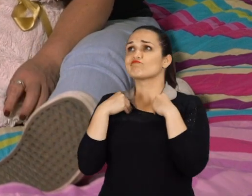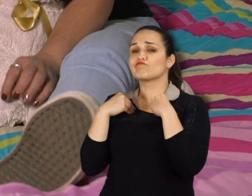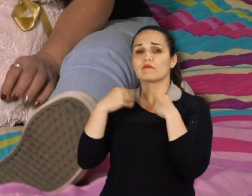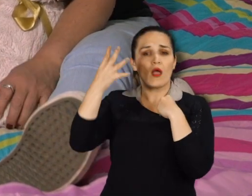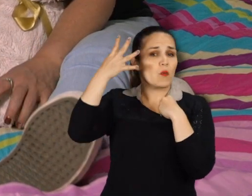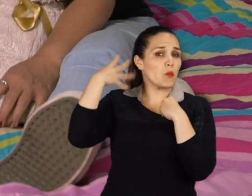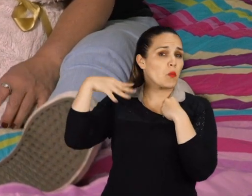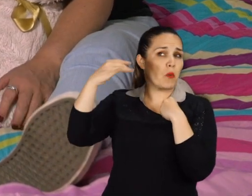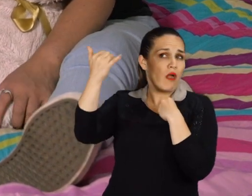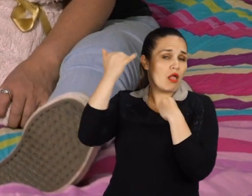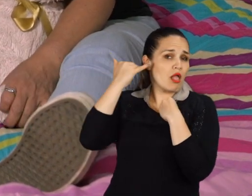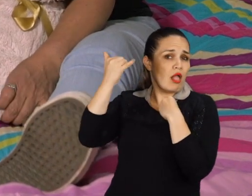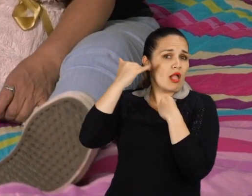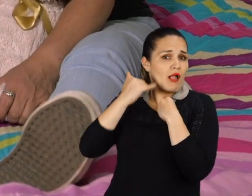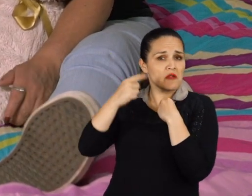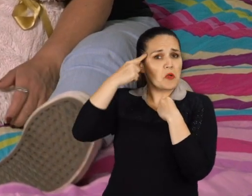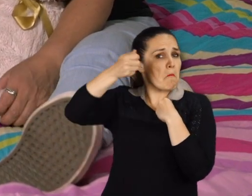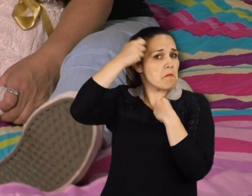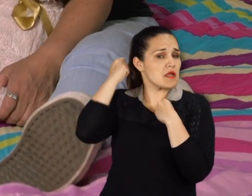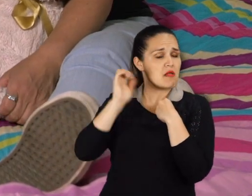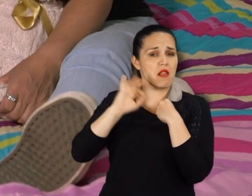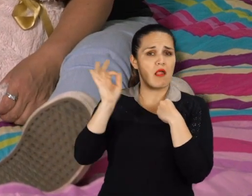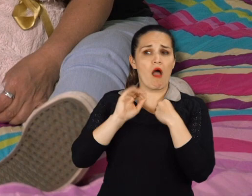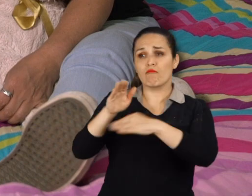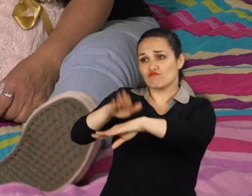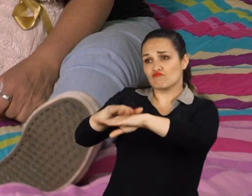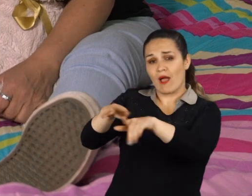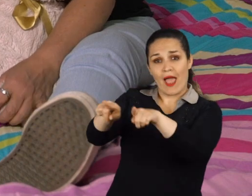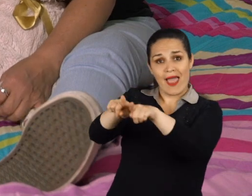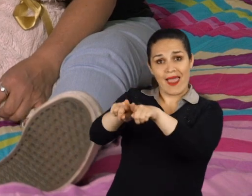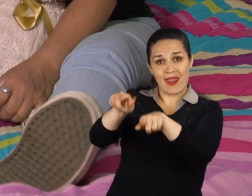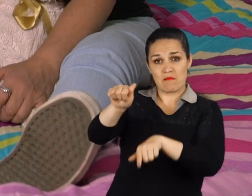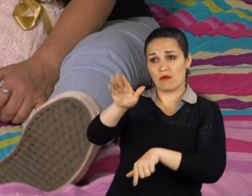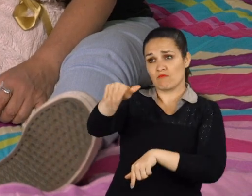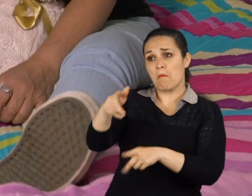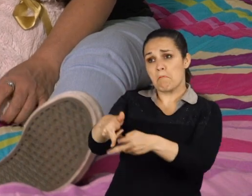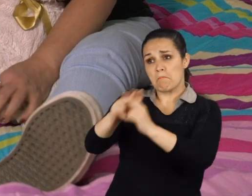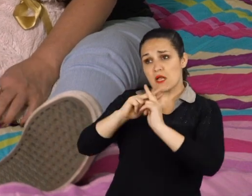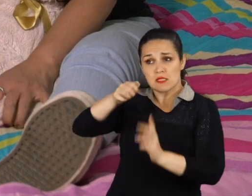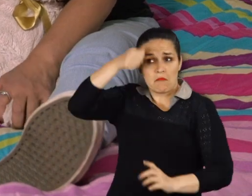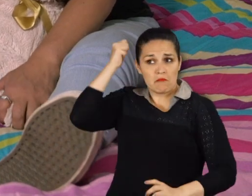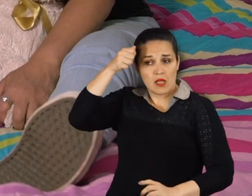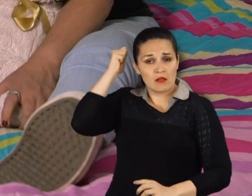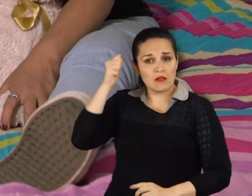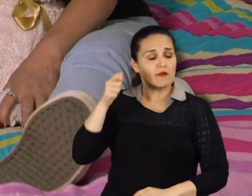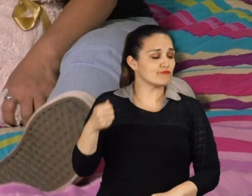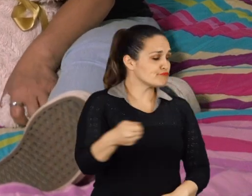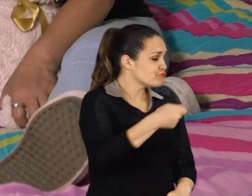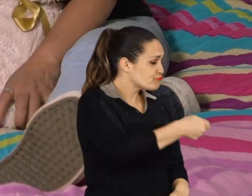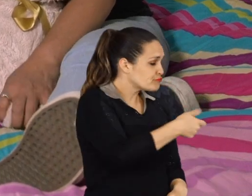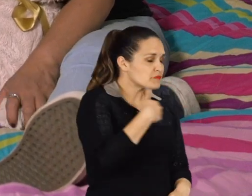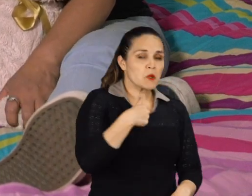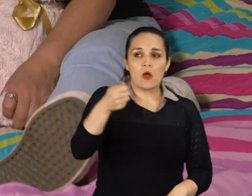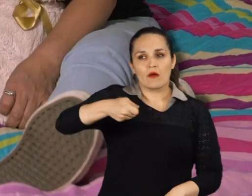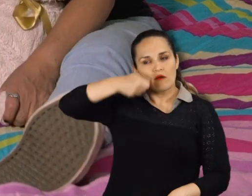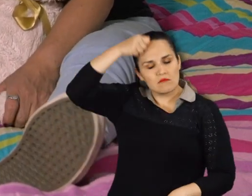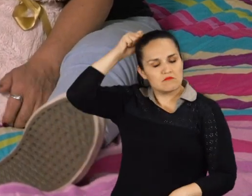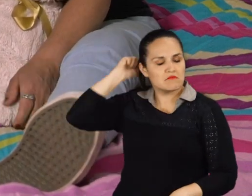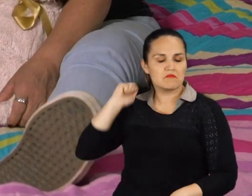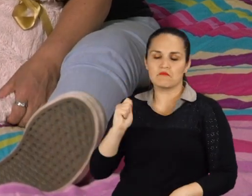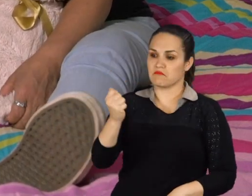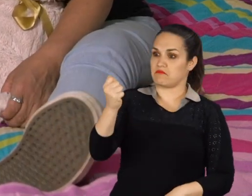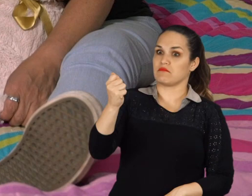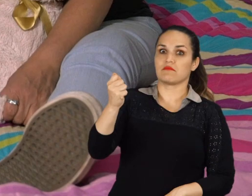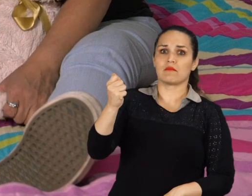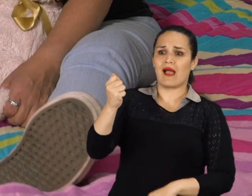pues yo le dije a mi hermana que me prestara un peine, entonces yo me lo pasé así y me quedó un pelón acá. No, yo vi eso y